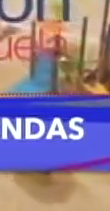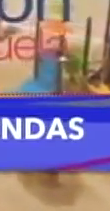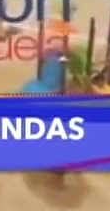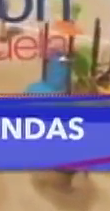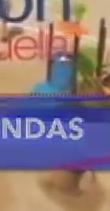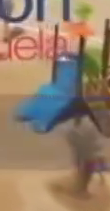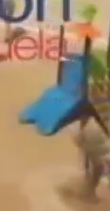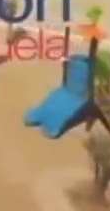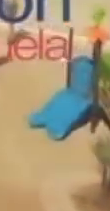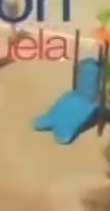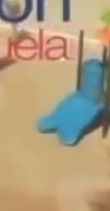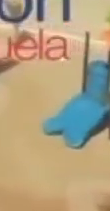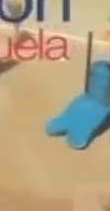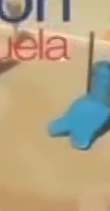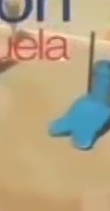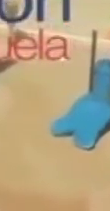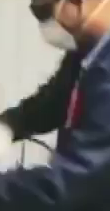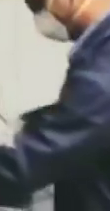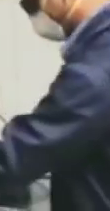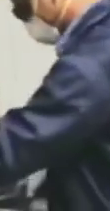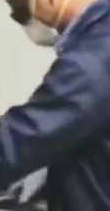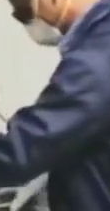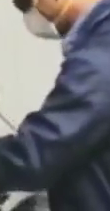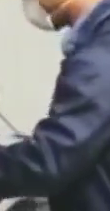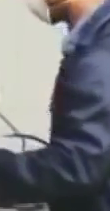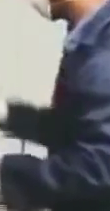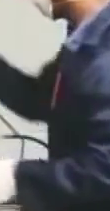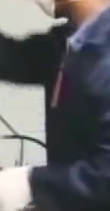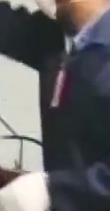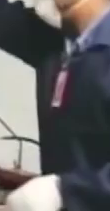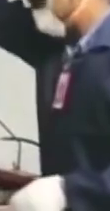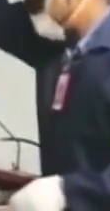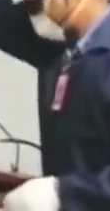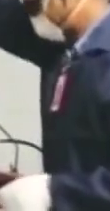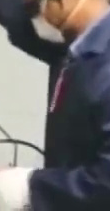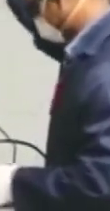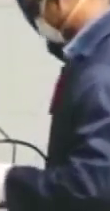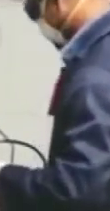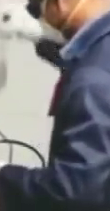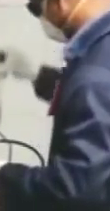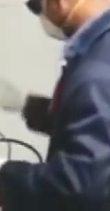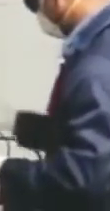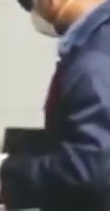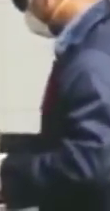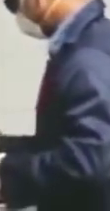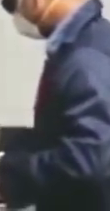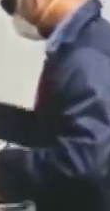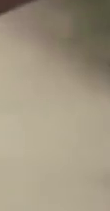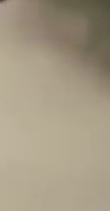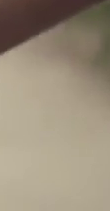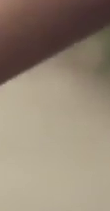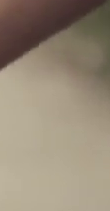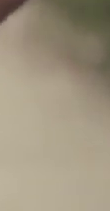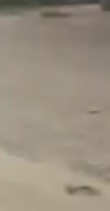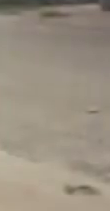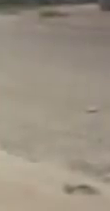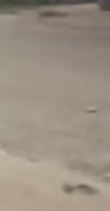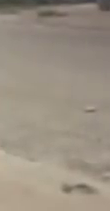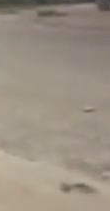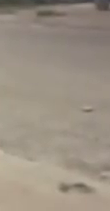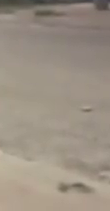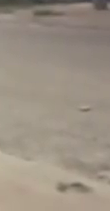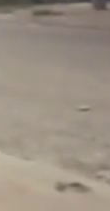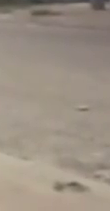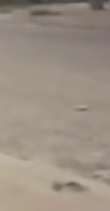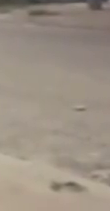La gran misión Vivienda Venezuela, que avanza sin pausa en medio de una terrible guerra económica contra el pueblo, ha tocado la vida de